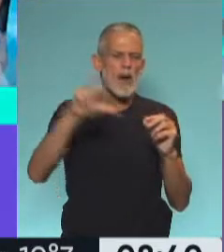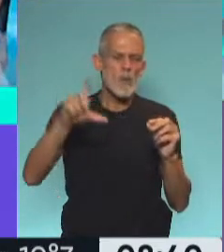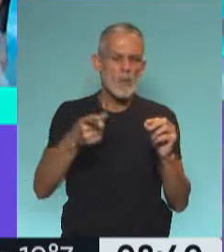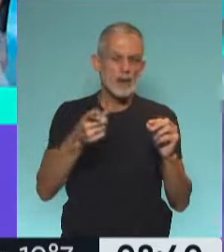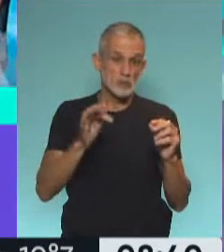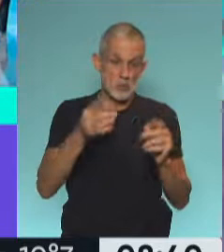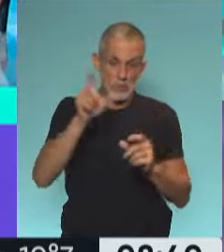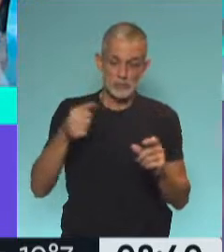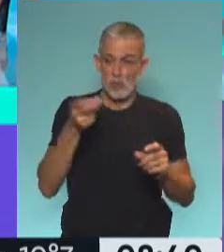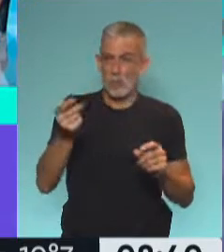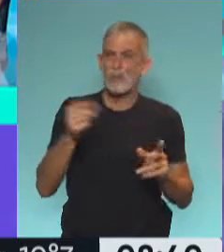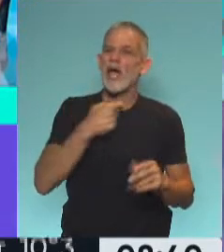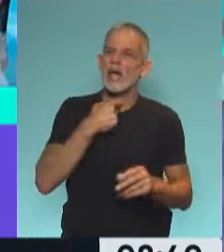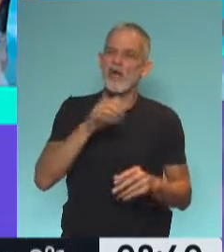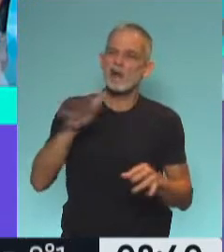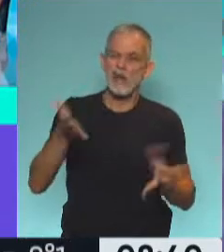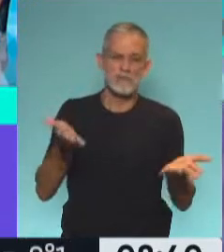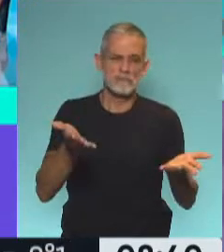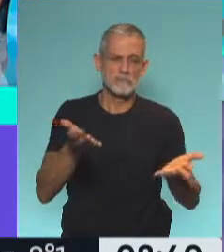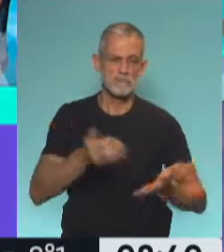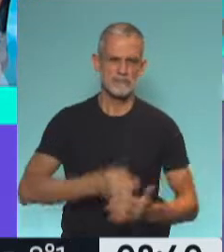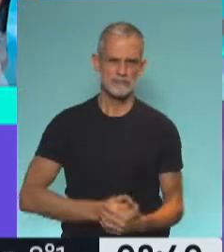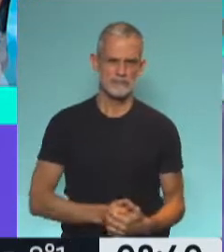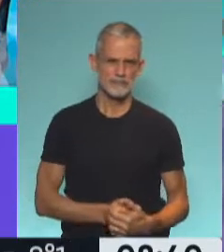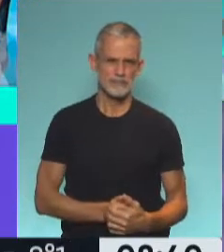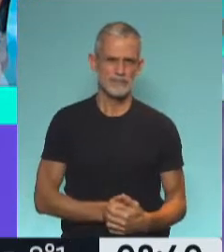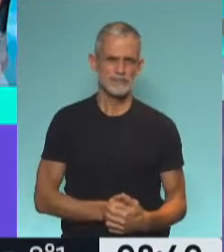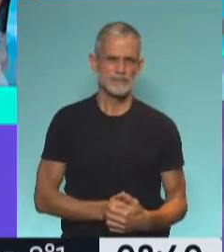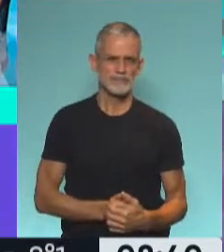cuando un comprador va y dice, quiero tal corte de carne?